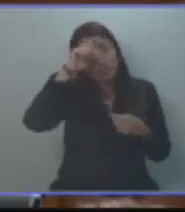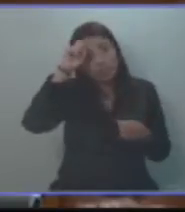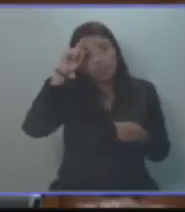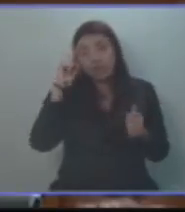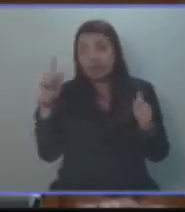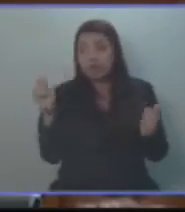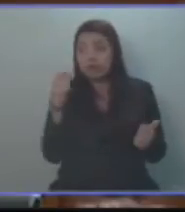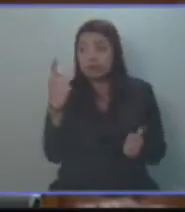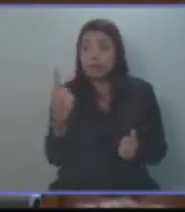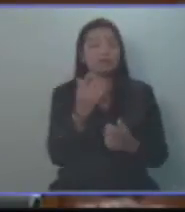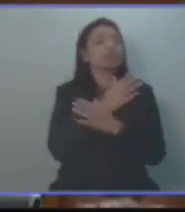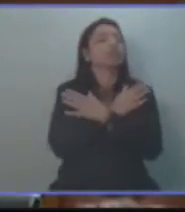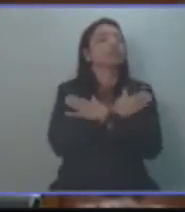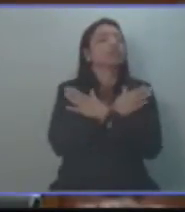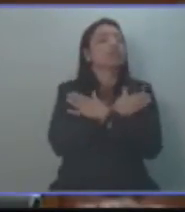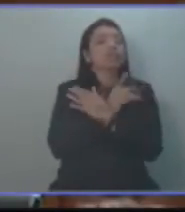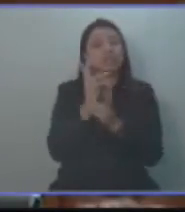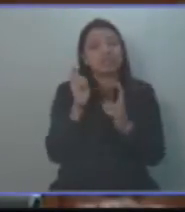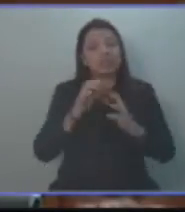de descanso por maternidad.